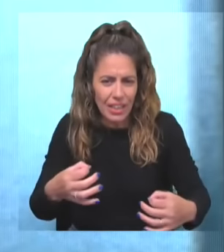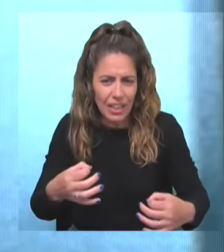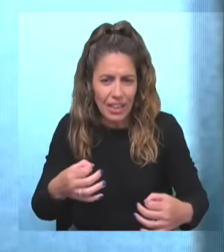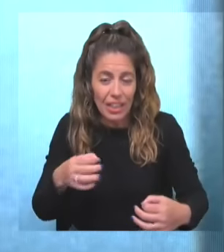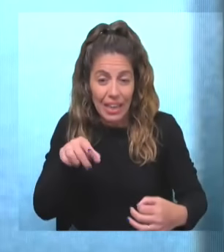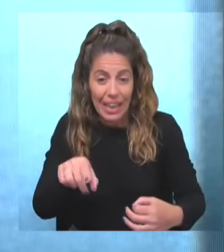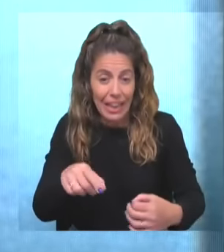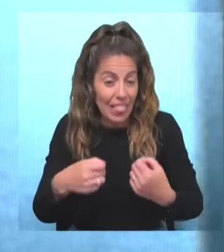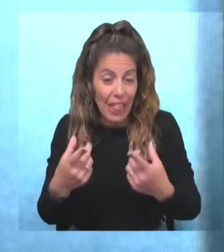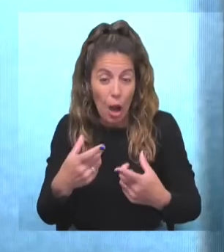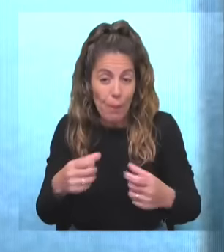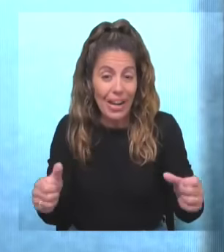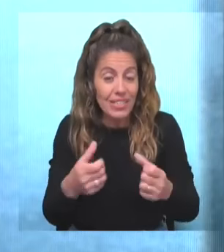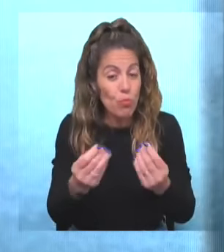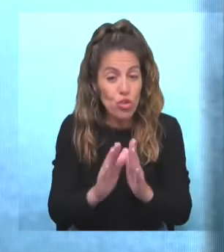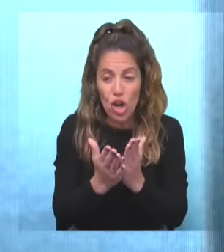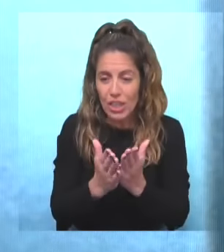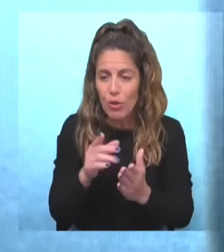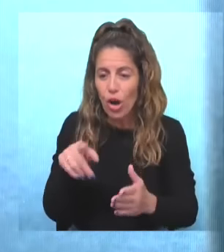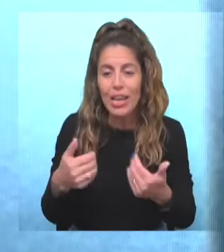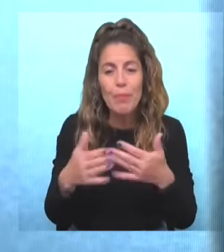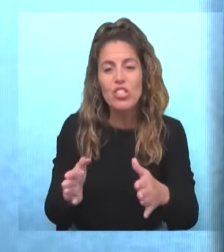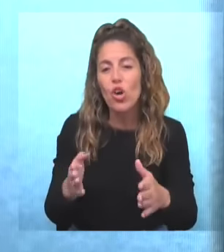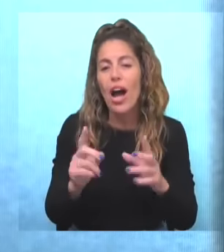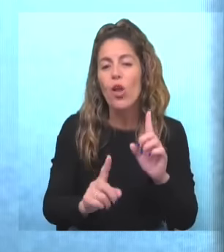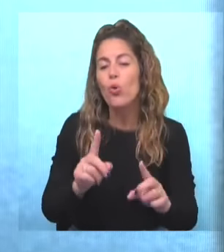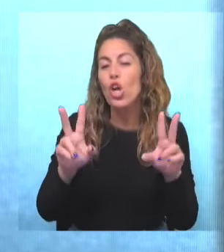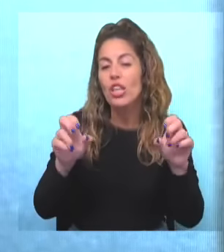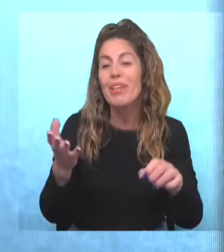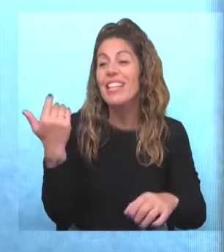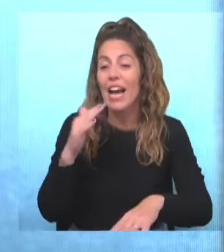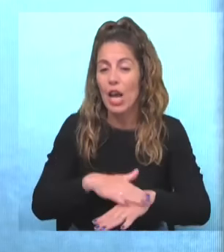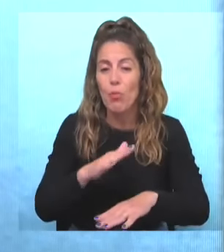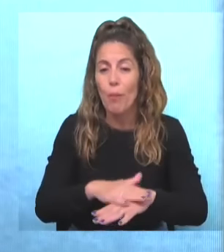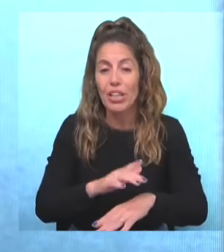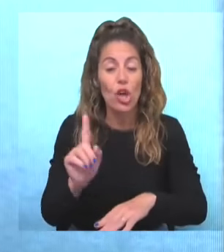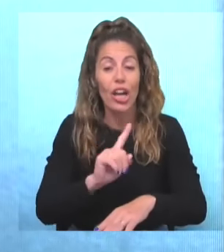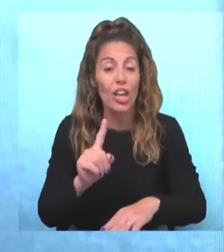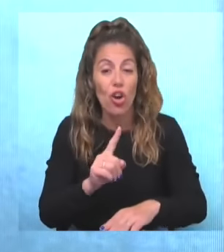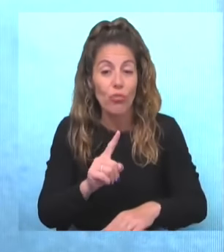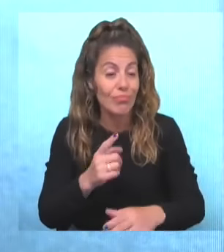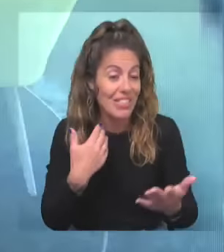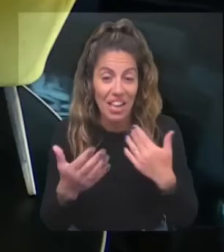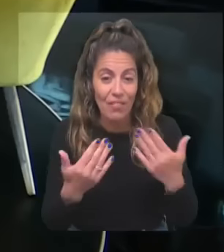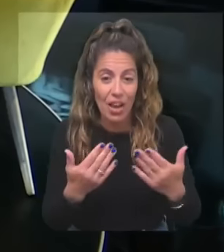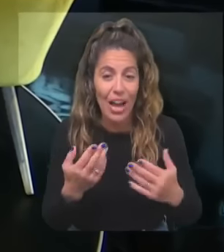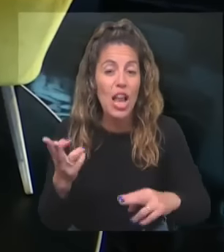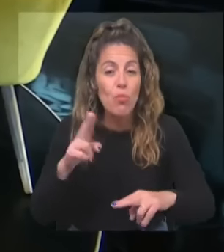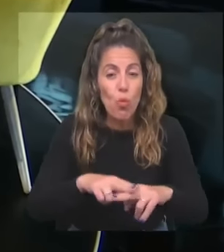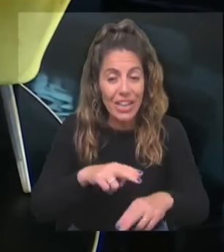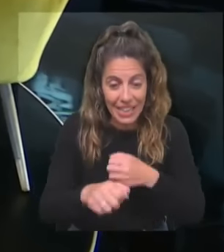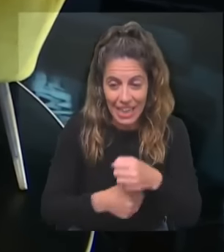libros. Inició algunos temas en aquel momento que no estaban todavía en la agenda. Él fallece en el